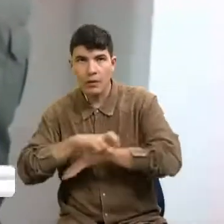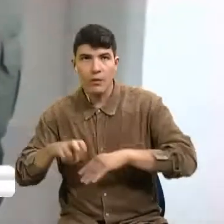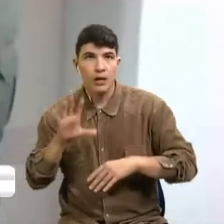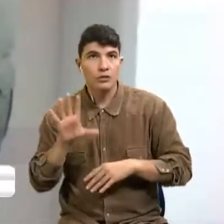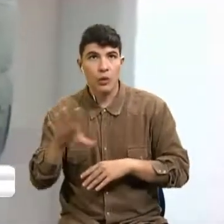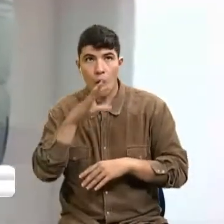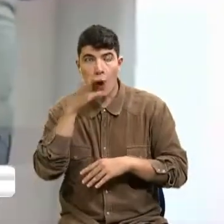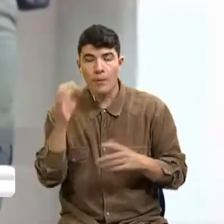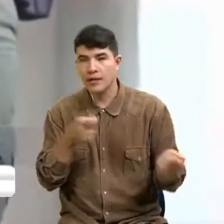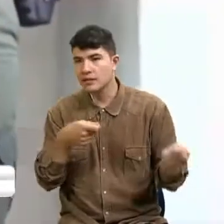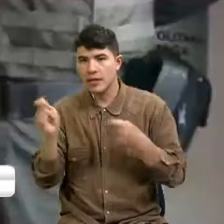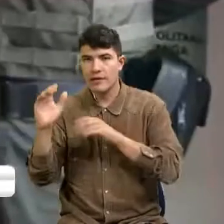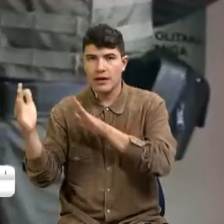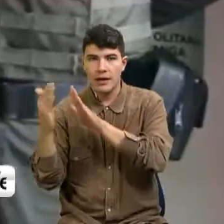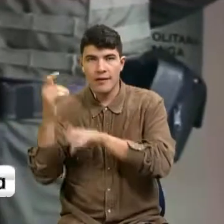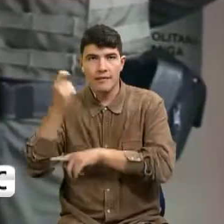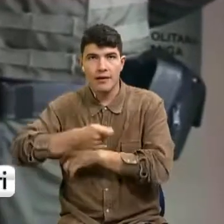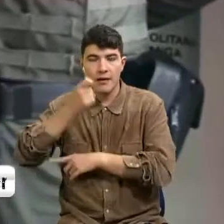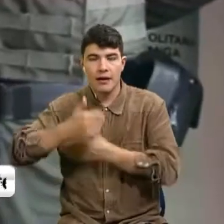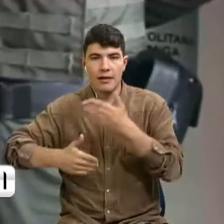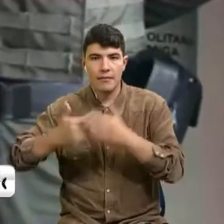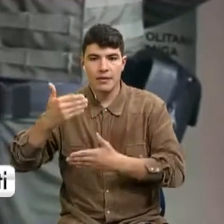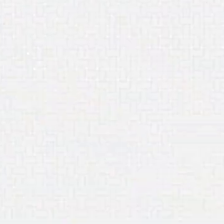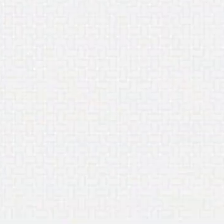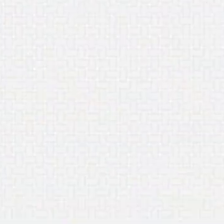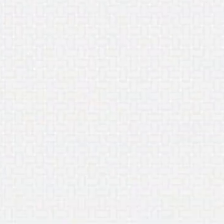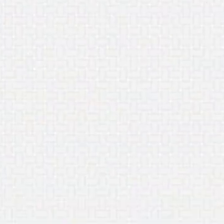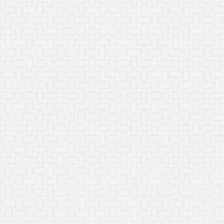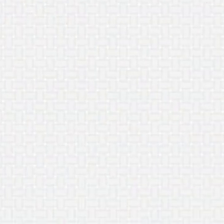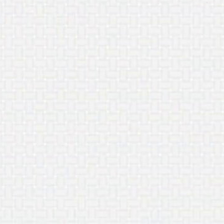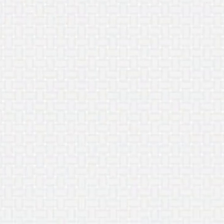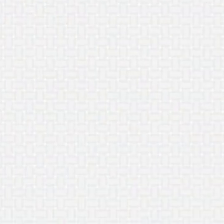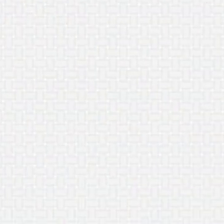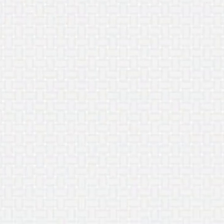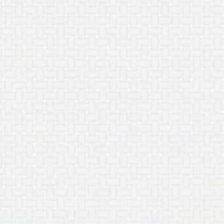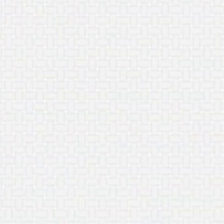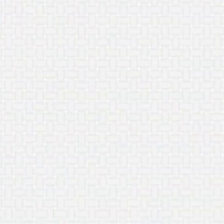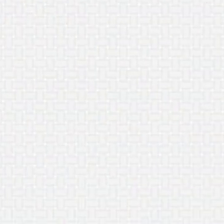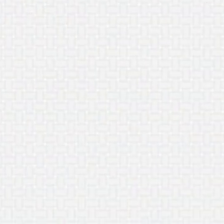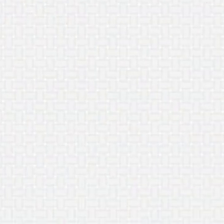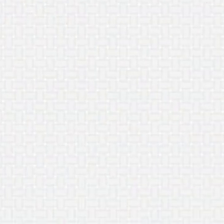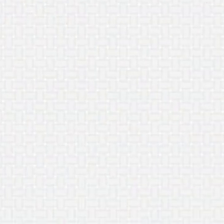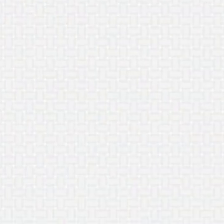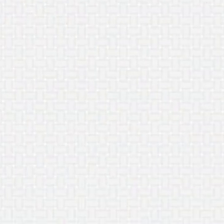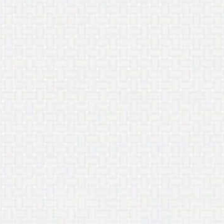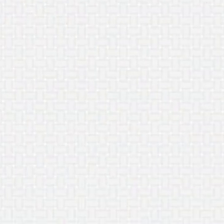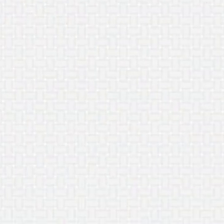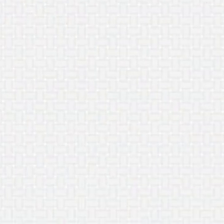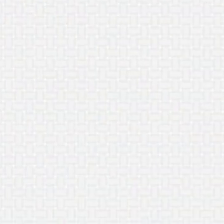sujeto fue trasladado a la fiscalía, que le inició proceso por hurto a residencia. Canaltro.com